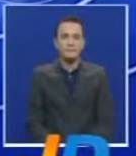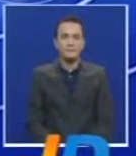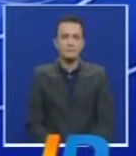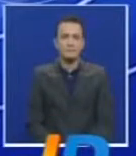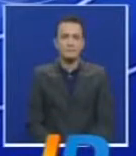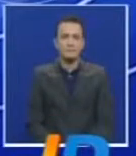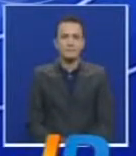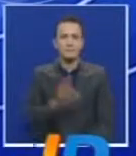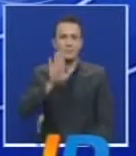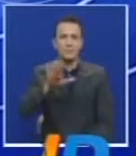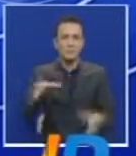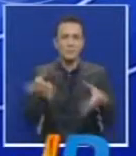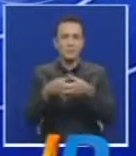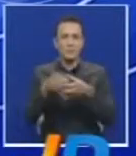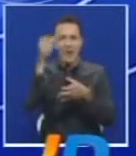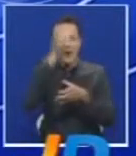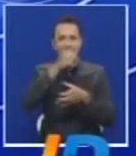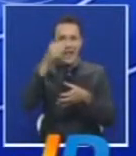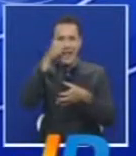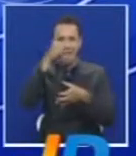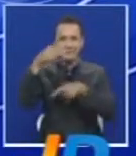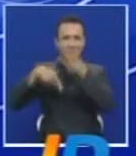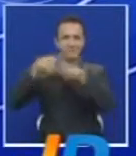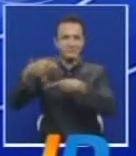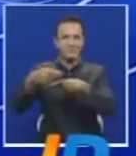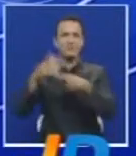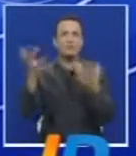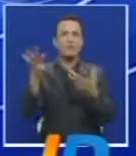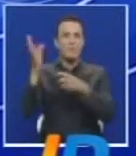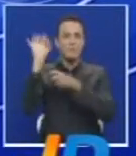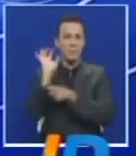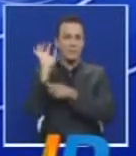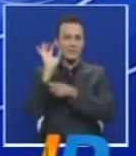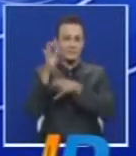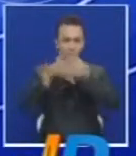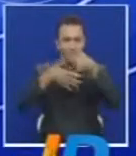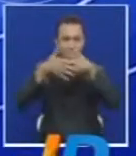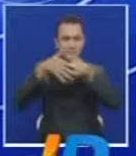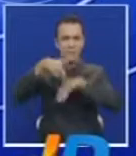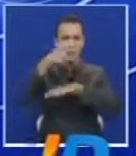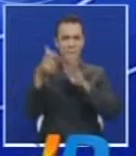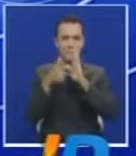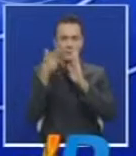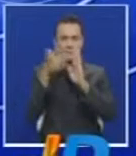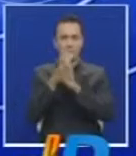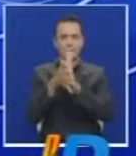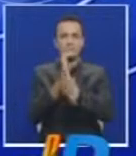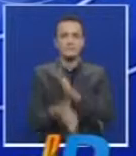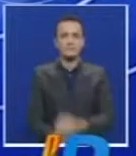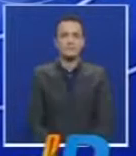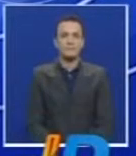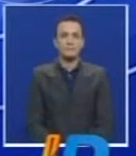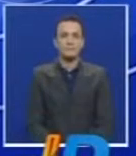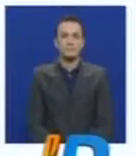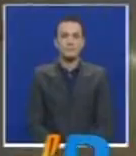adelantan comunidades afrodescendientes del Cauca en Popayán y otras noticias del occidente colombiano en el siguiente panorama